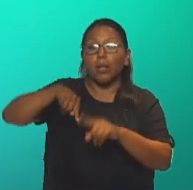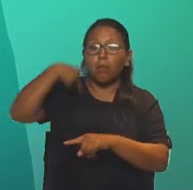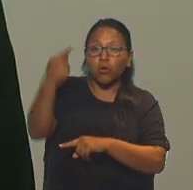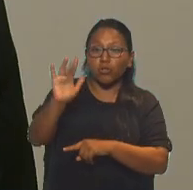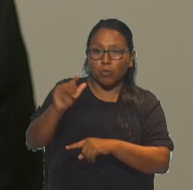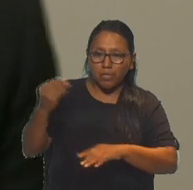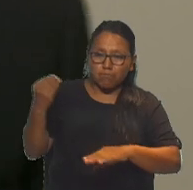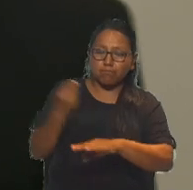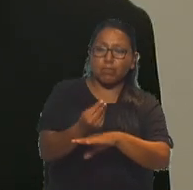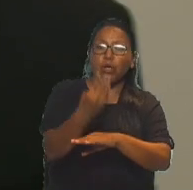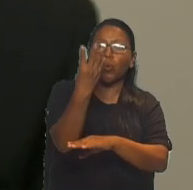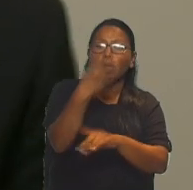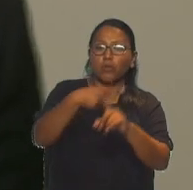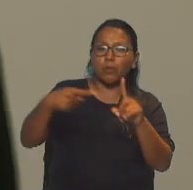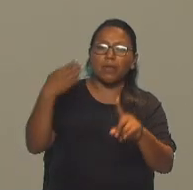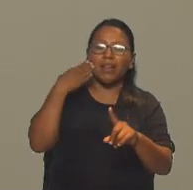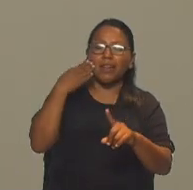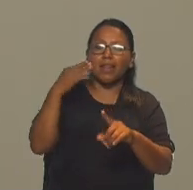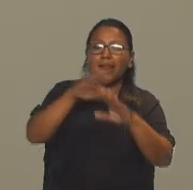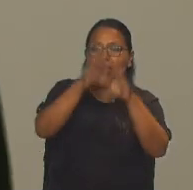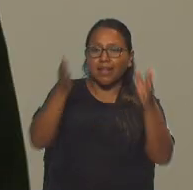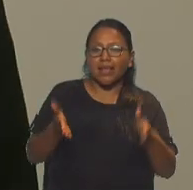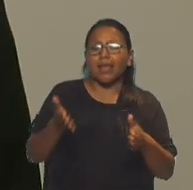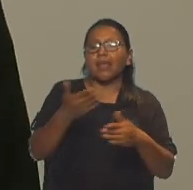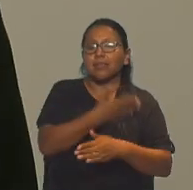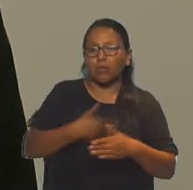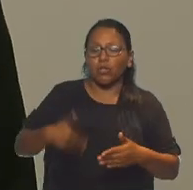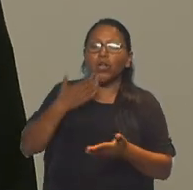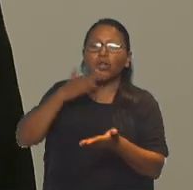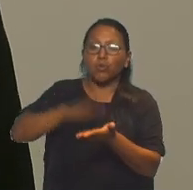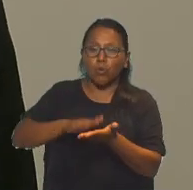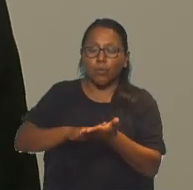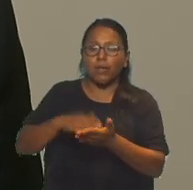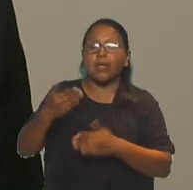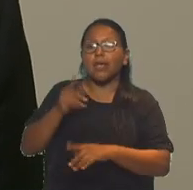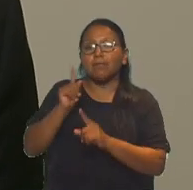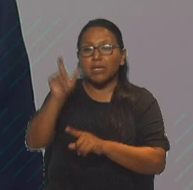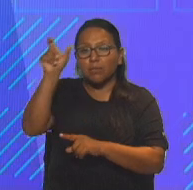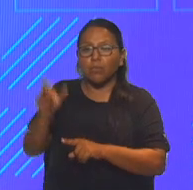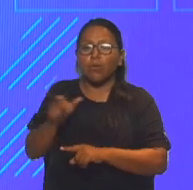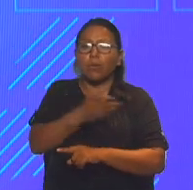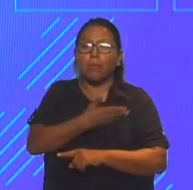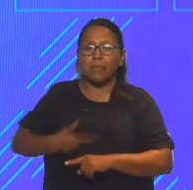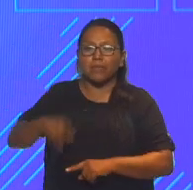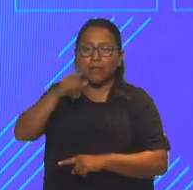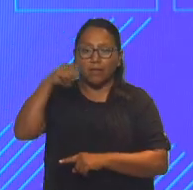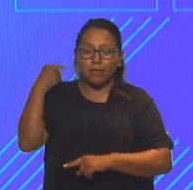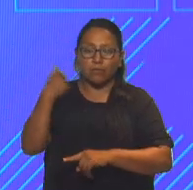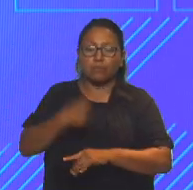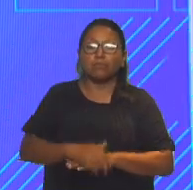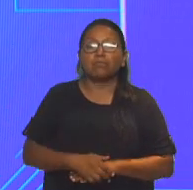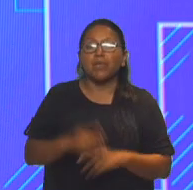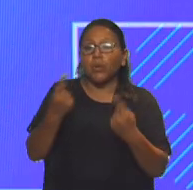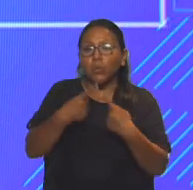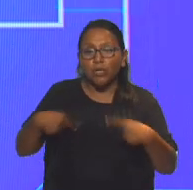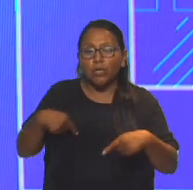miércoles cuatro y media de la tarde en casa de gobierno reiteramos le toma juramento el presidente Alberto Fernández en